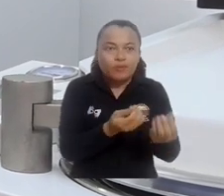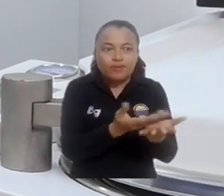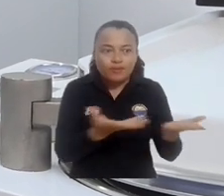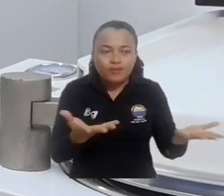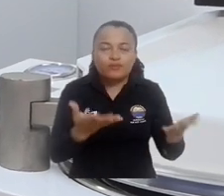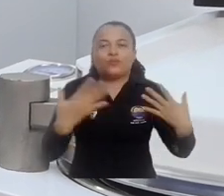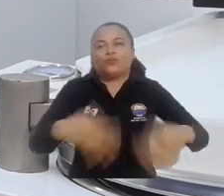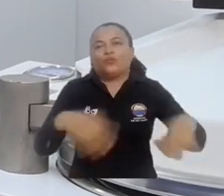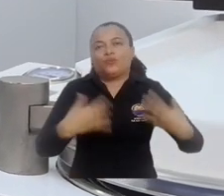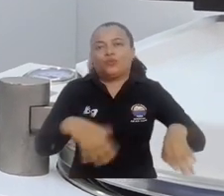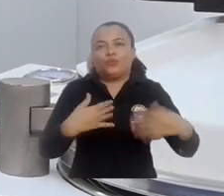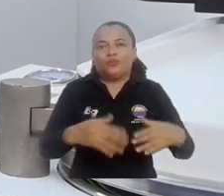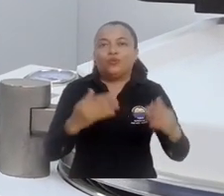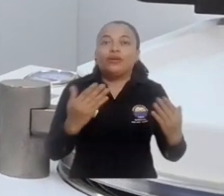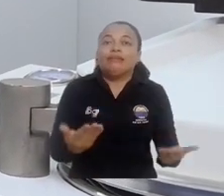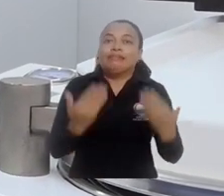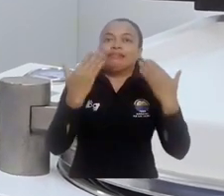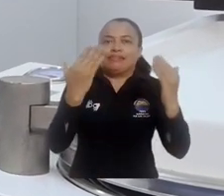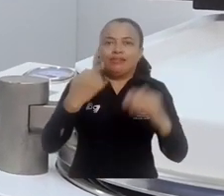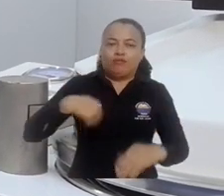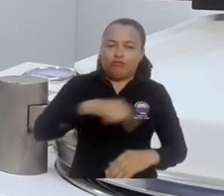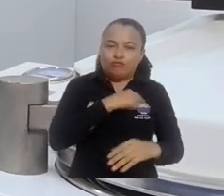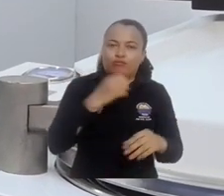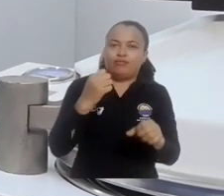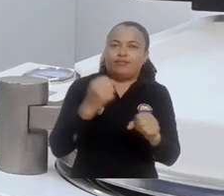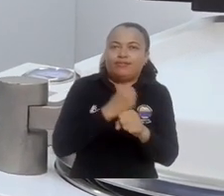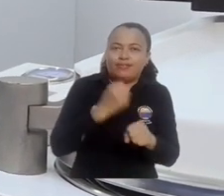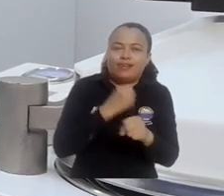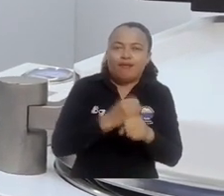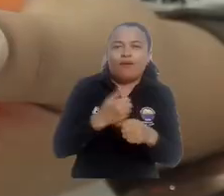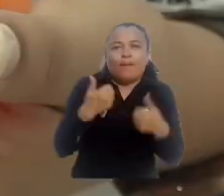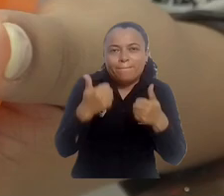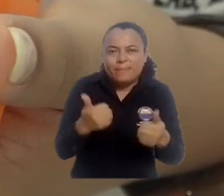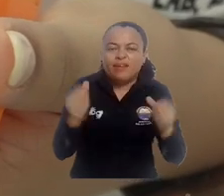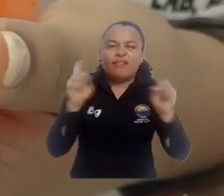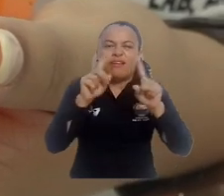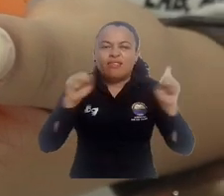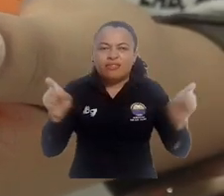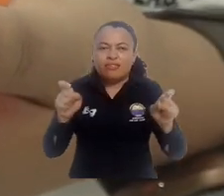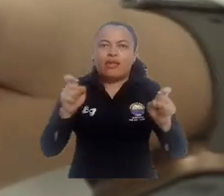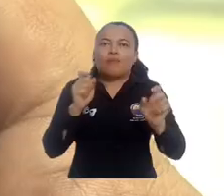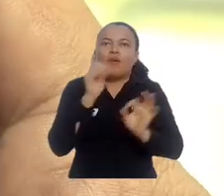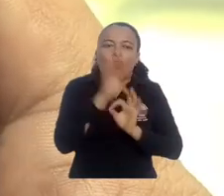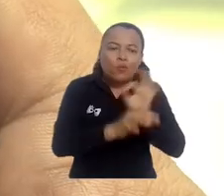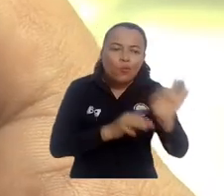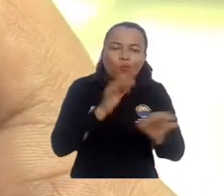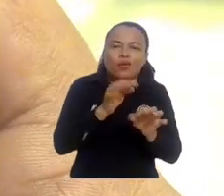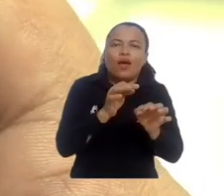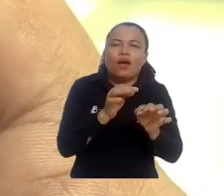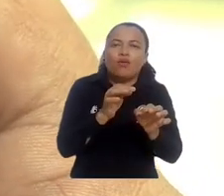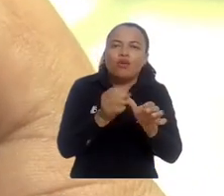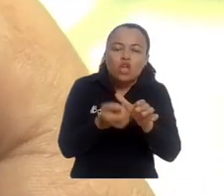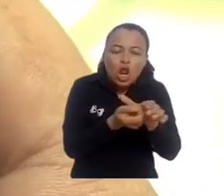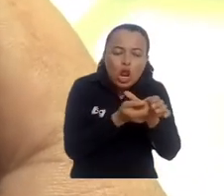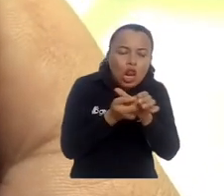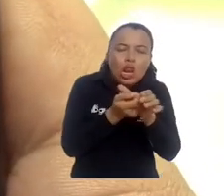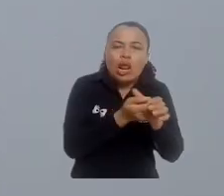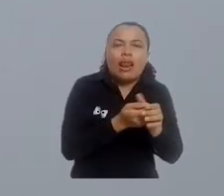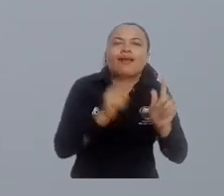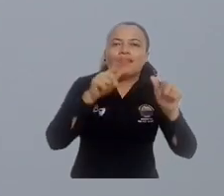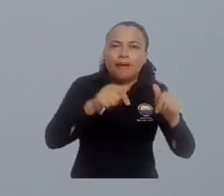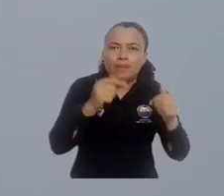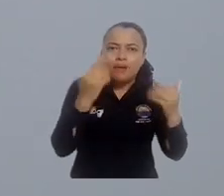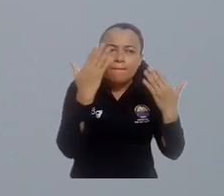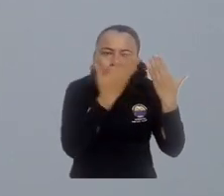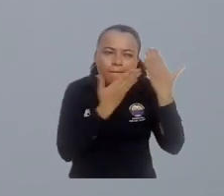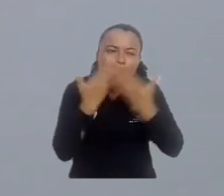un salto, un impulso tremendo, sobre todo porque podemos avanzar en los estudios relacionados con conservación de microorganismos. Podemos